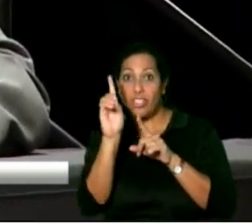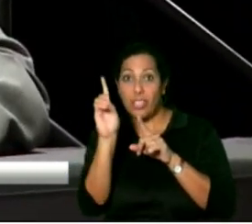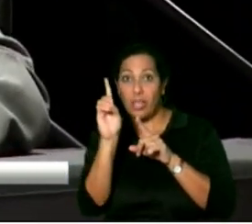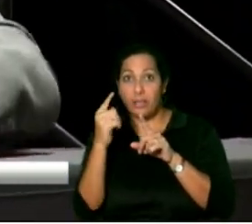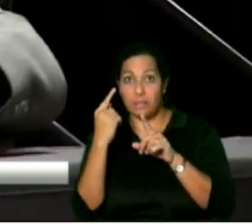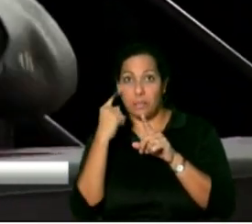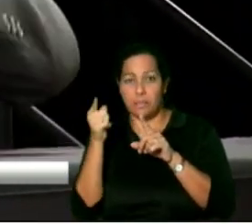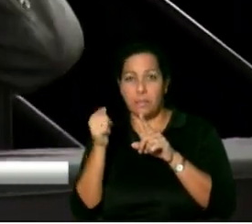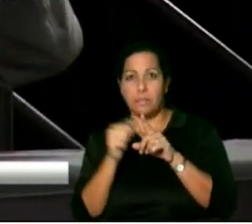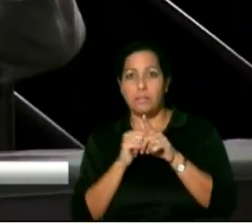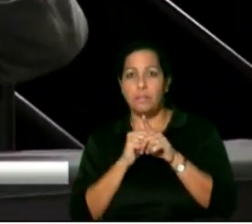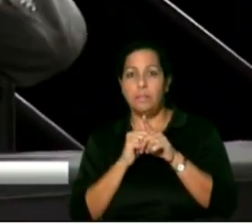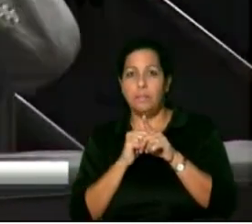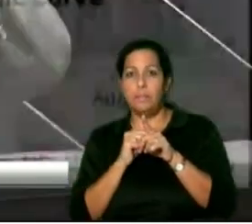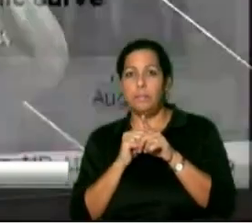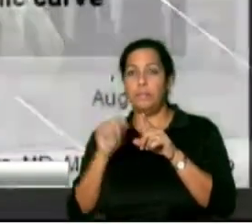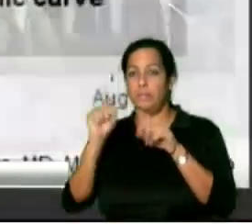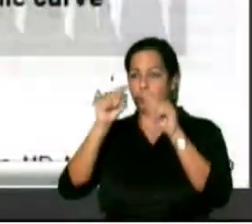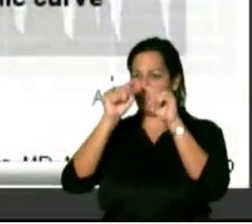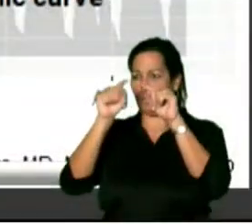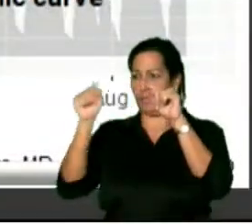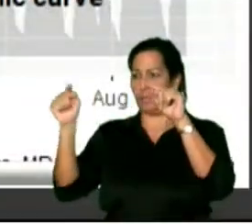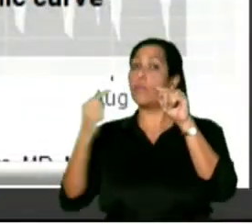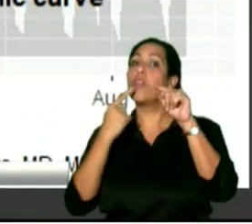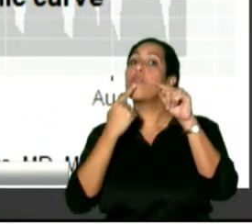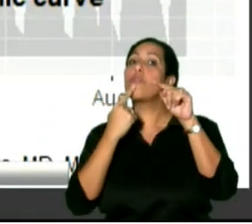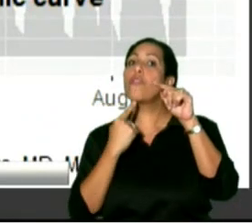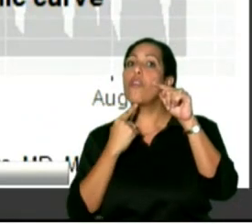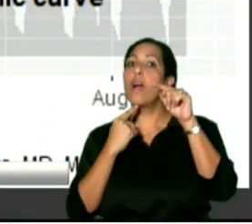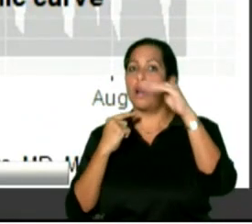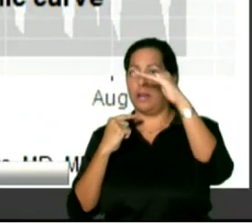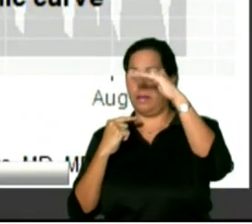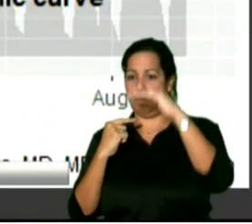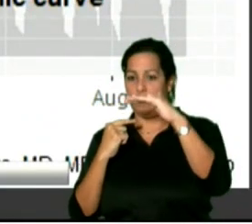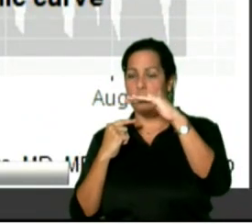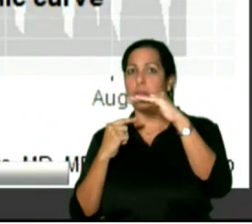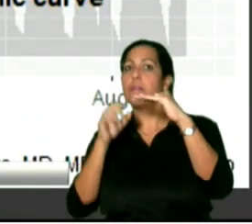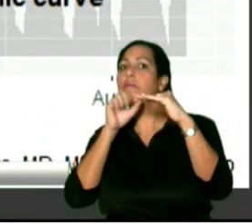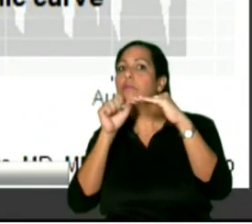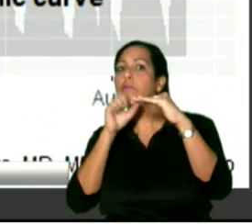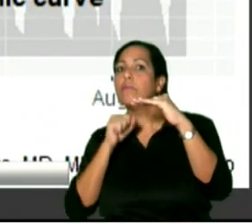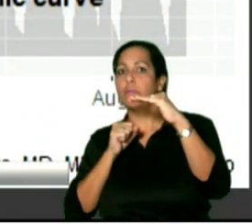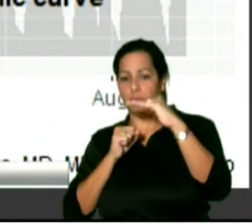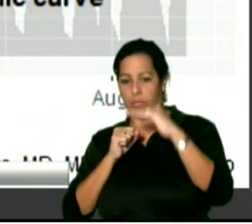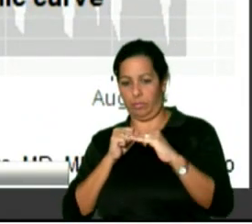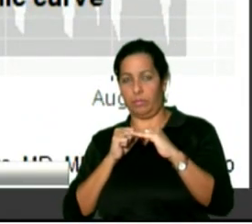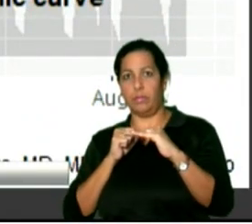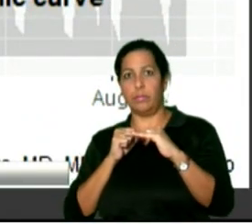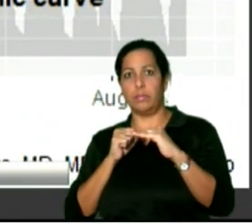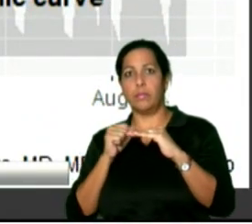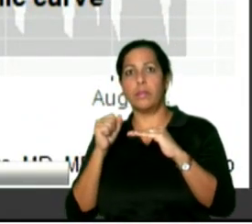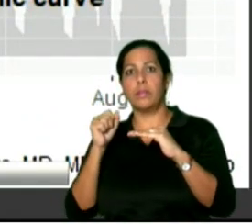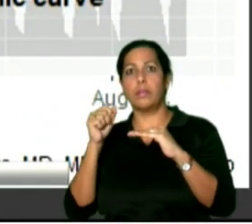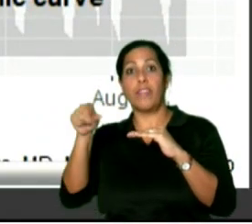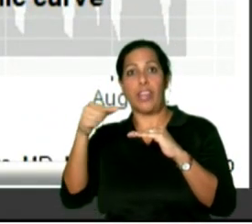Si se fijan, está una línea roja, una anaranjada y una verde. A principios de